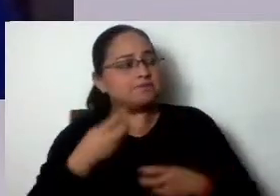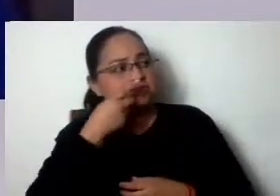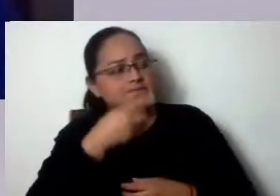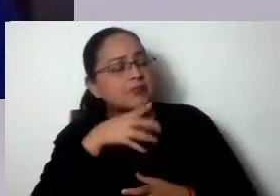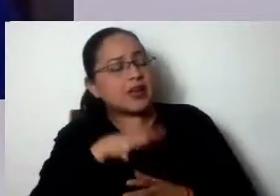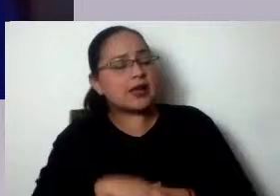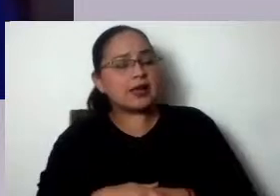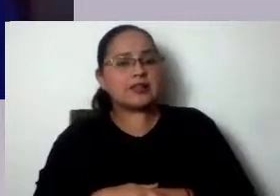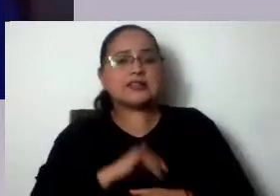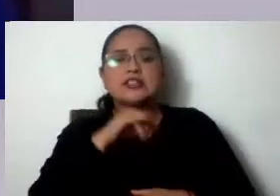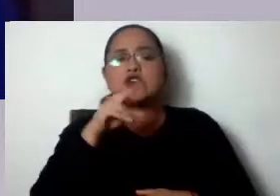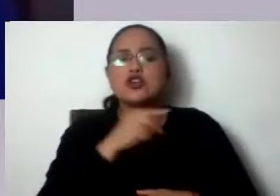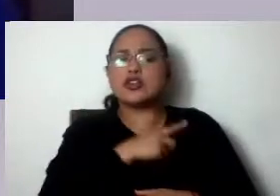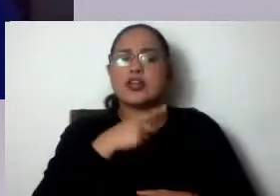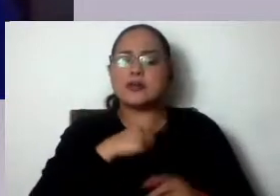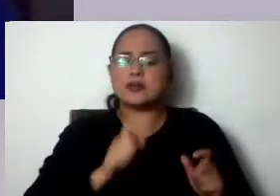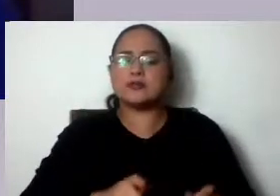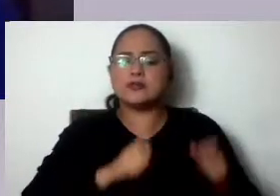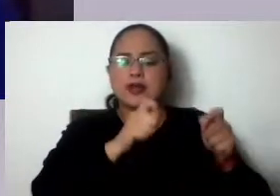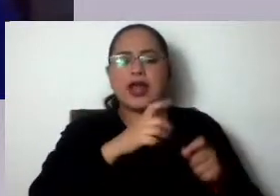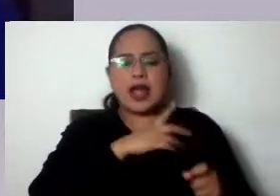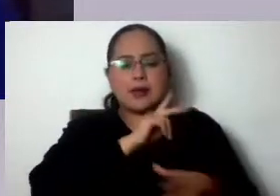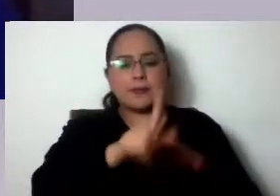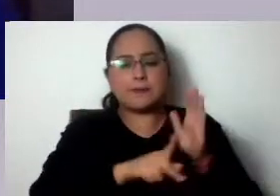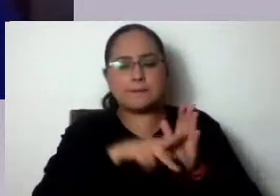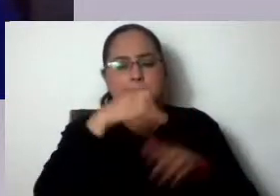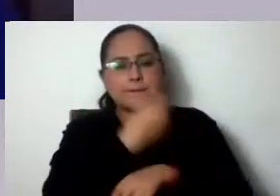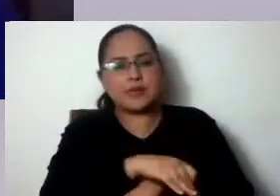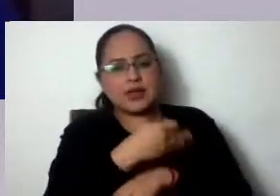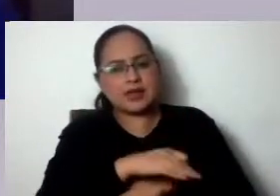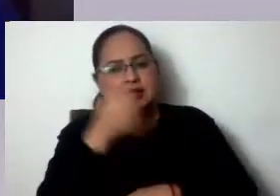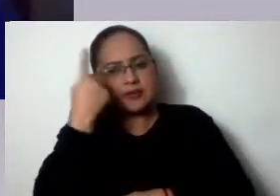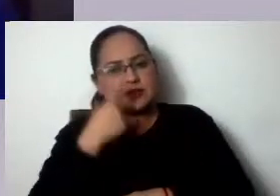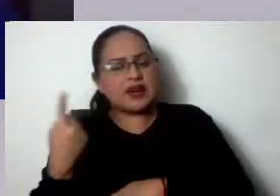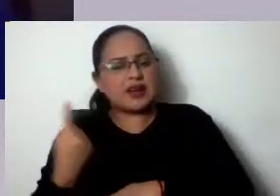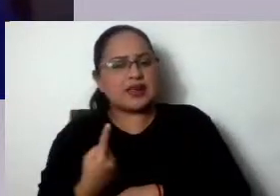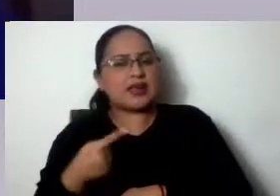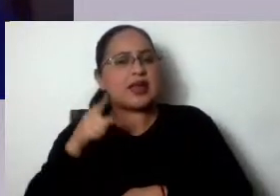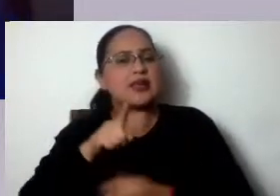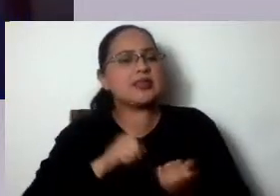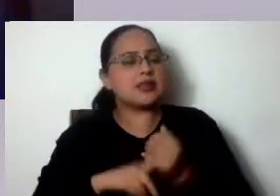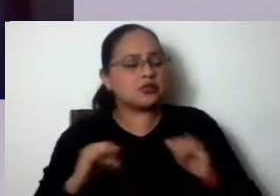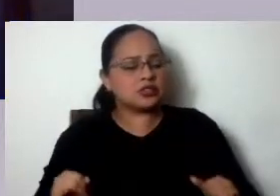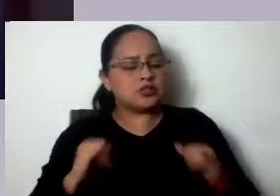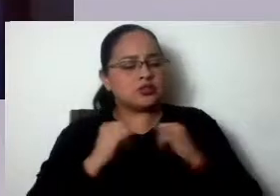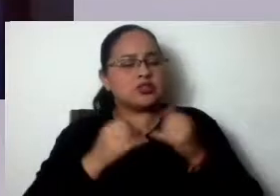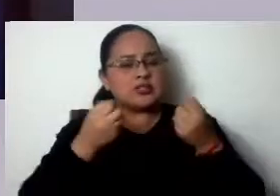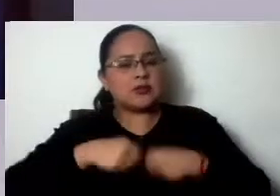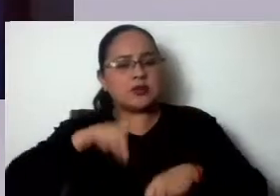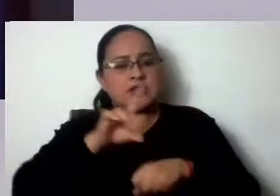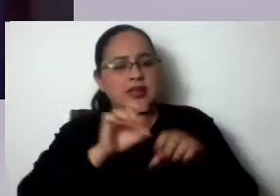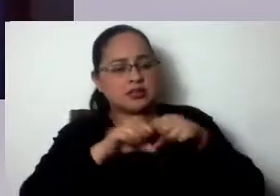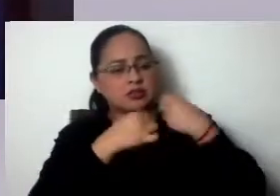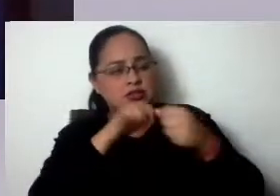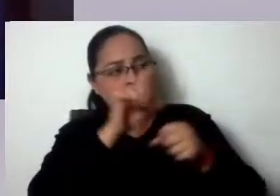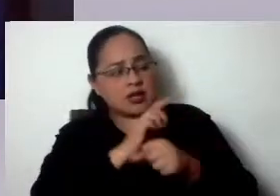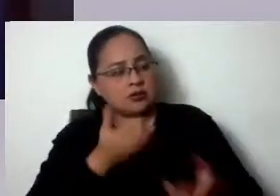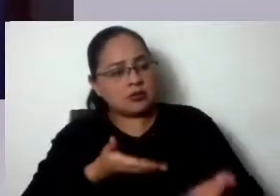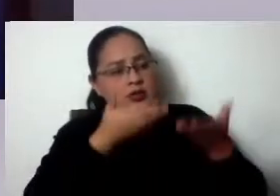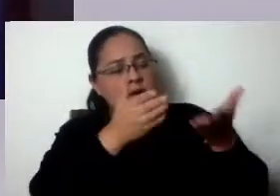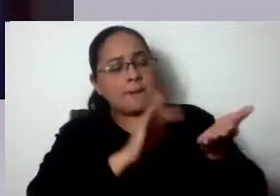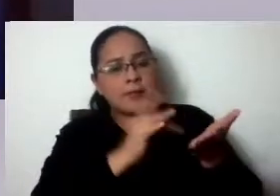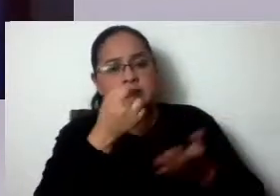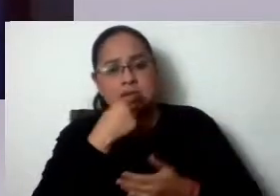casos procede que se conceda la suspensión provisional para efecto de que la institución de seguridad social suministra el medicamento solicitado